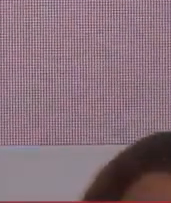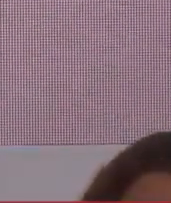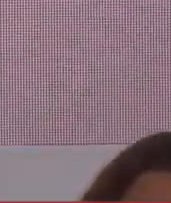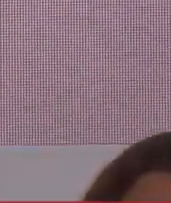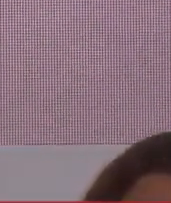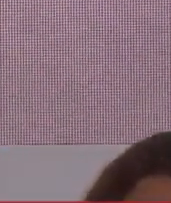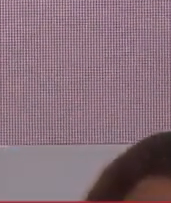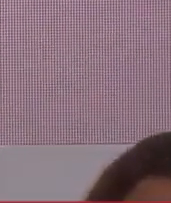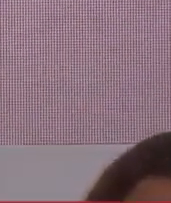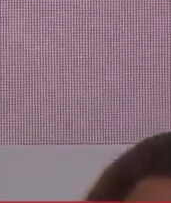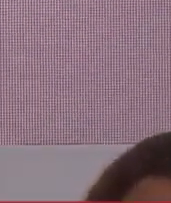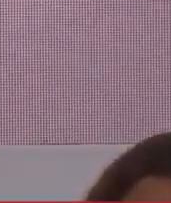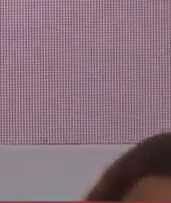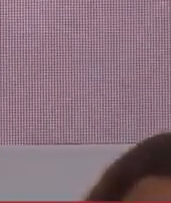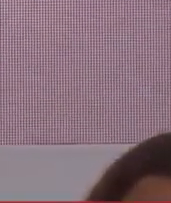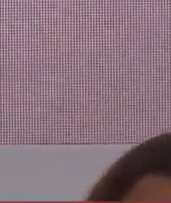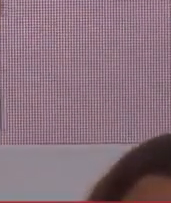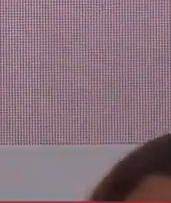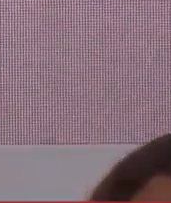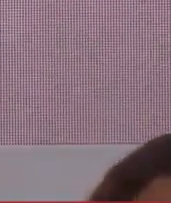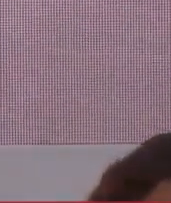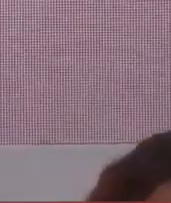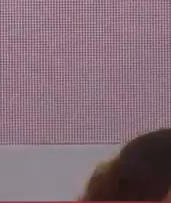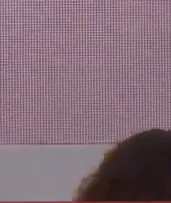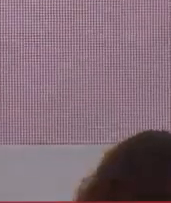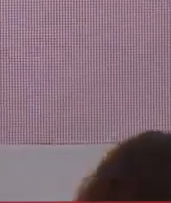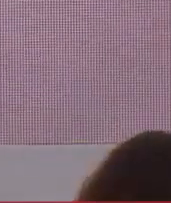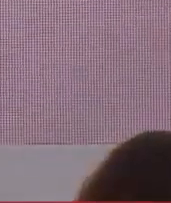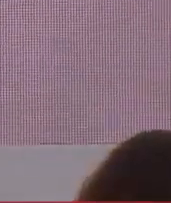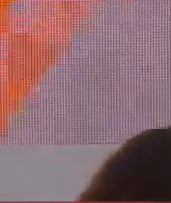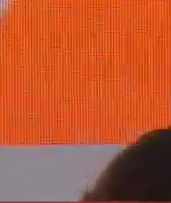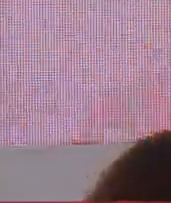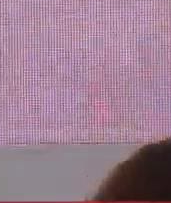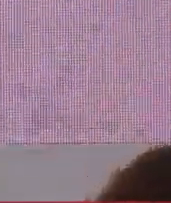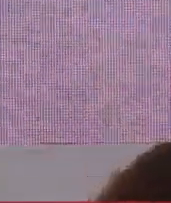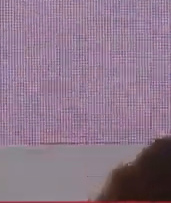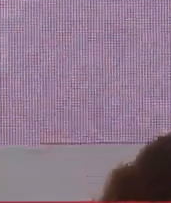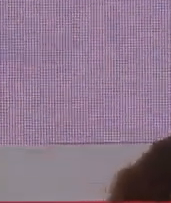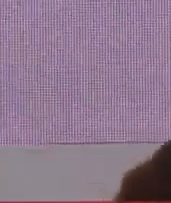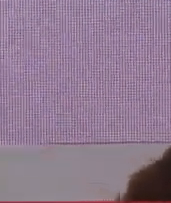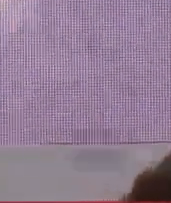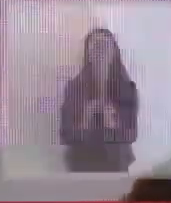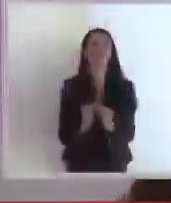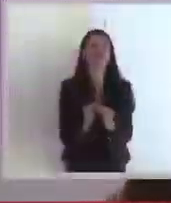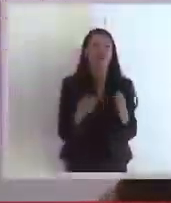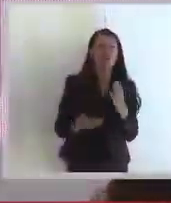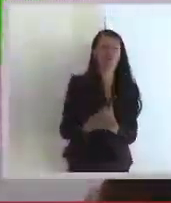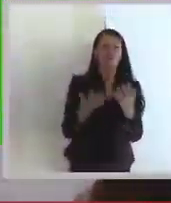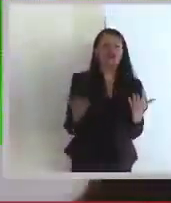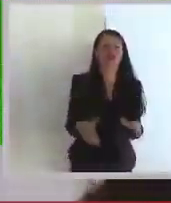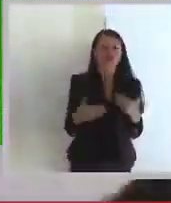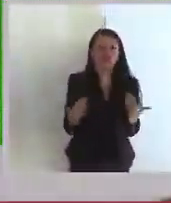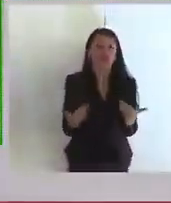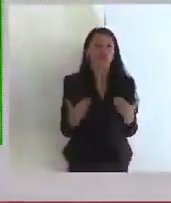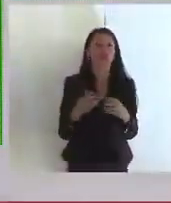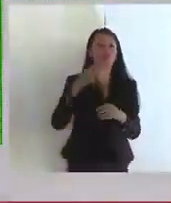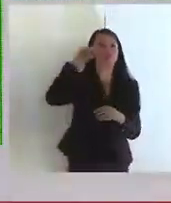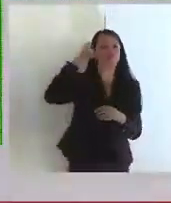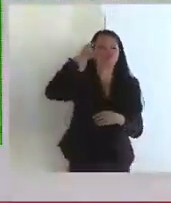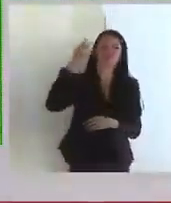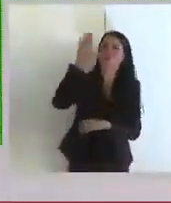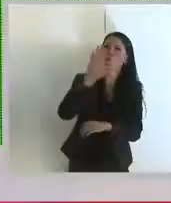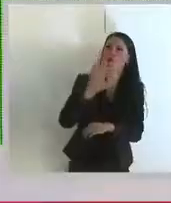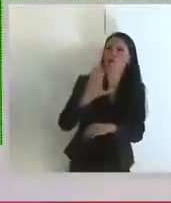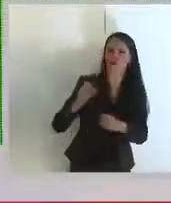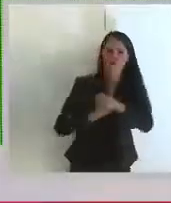por la violencia estructural, la discriminación, la marginación. ¿Cómo podemos desde el Gobierno Nacional potenciar